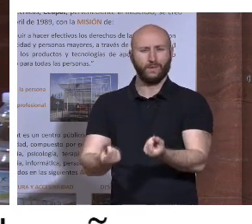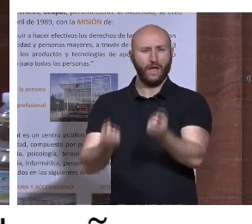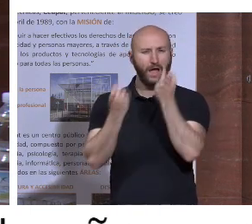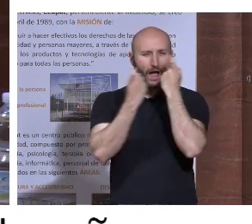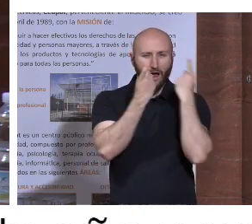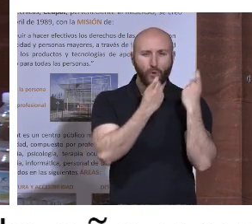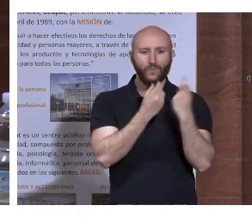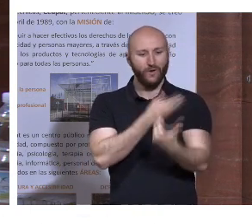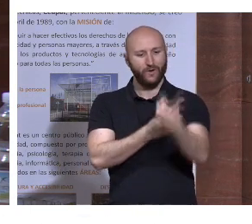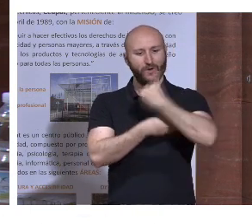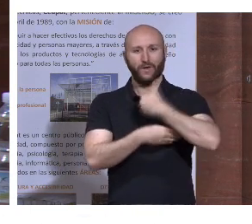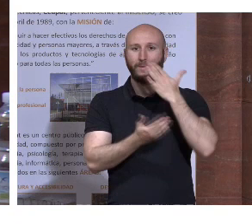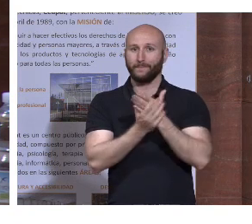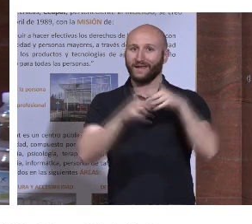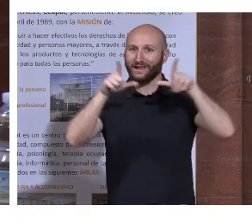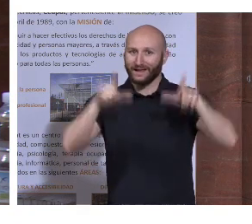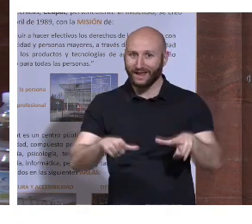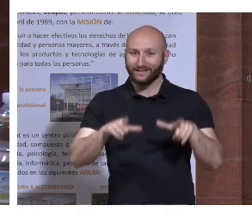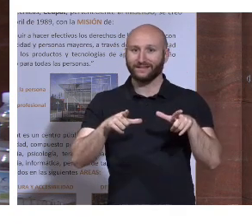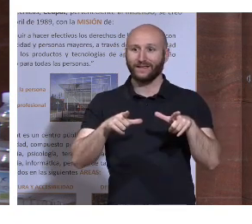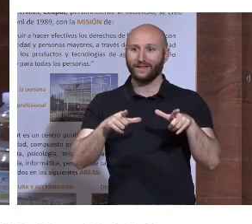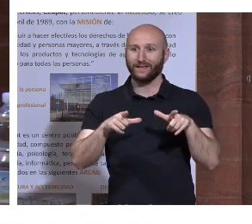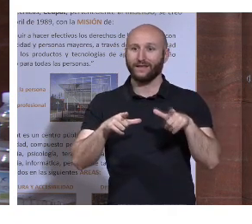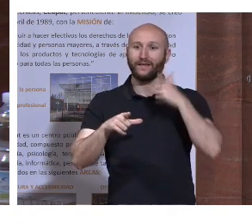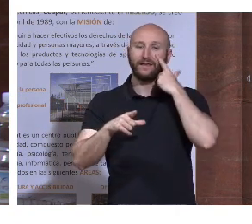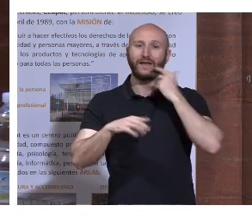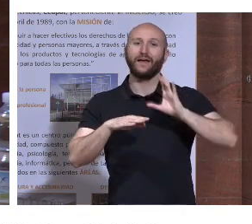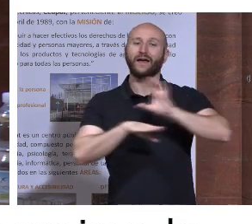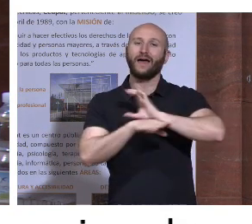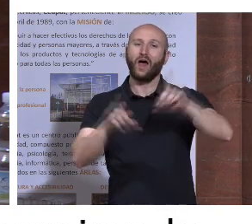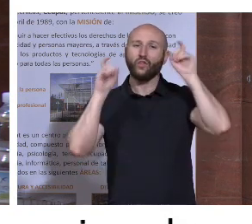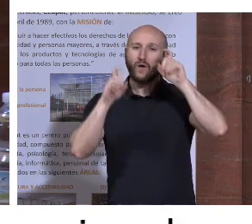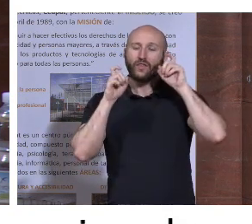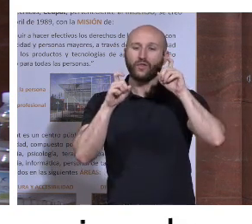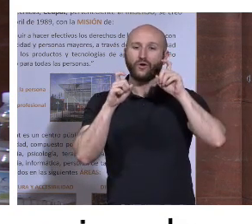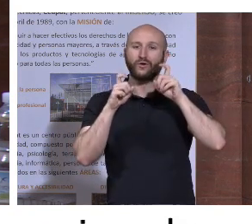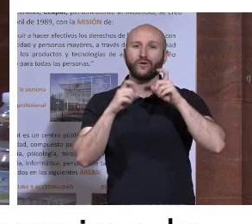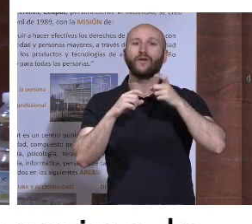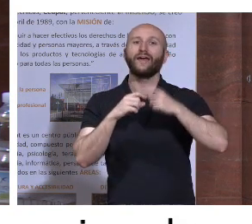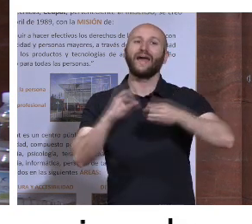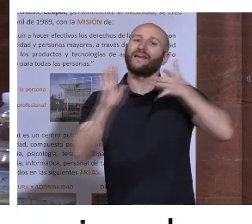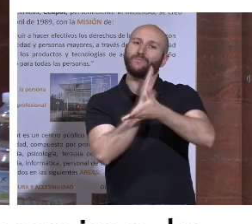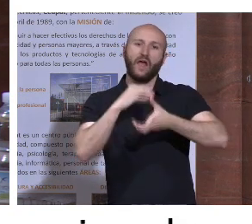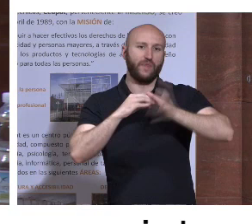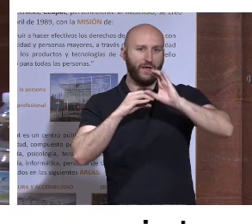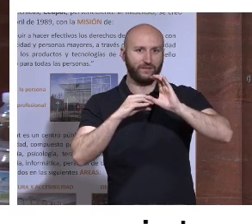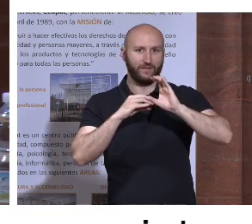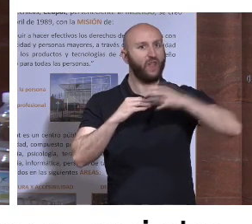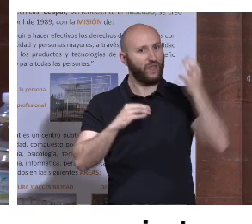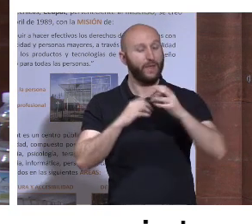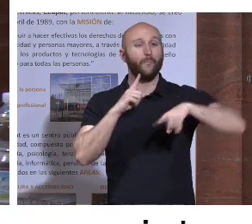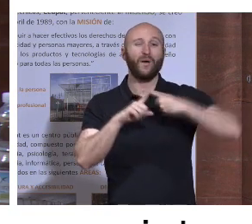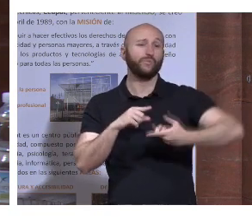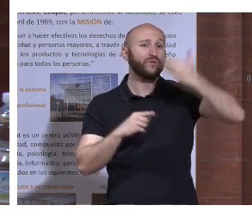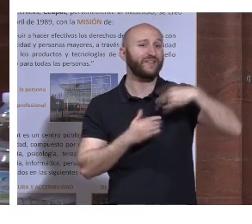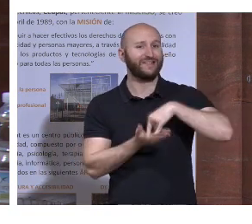por alguna de mis clases termine la carrera en educación sin saber que existe el CEAPAD y la importancia de las tecnologías y